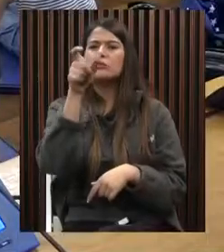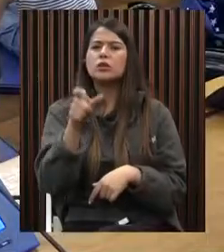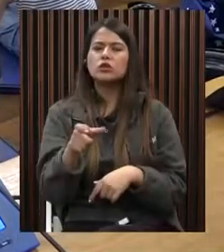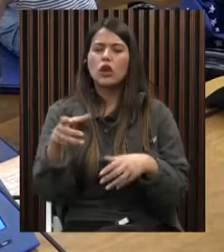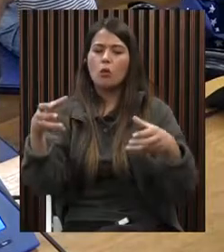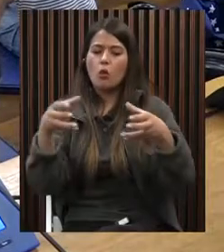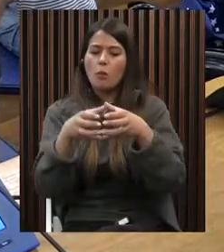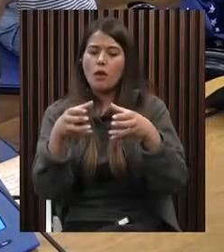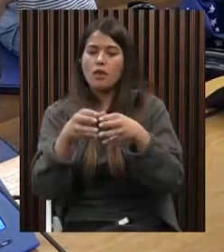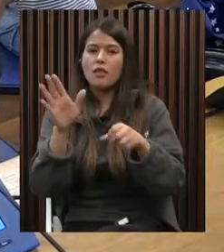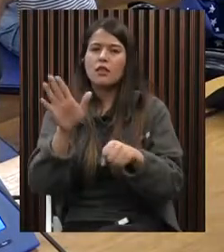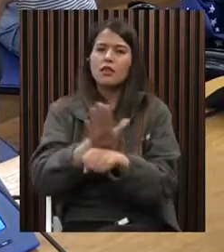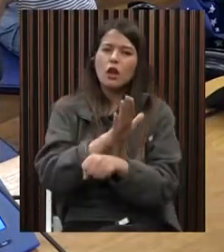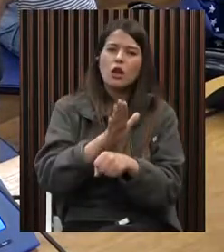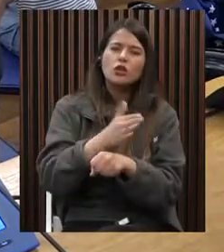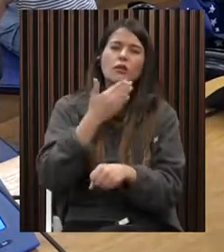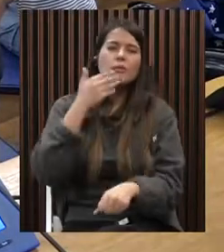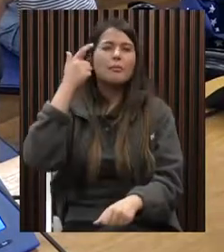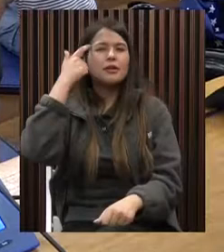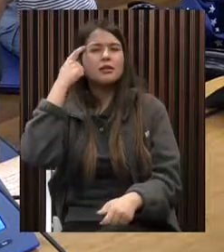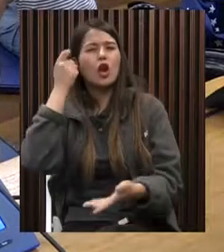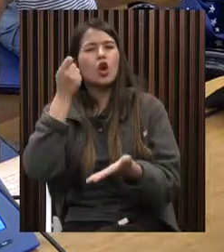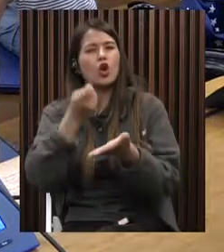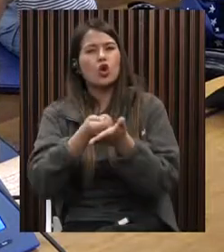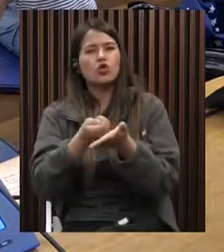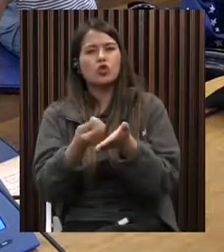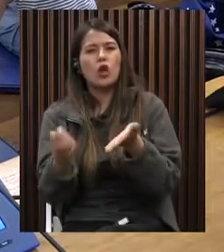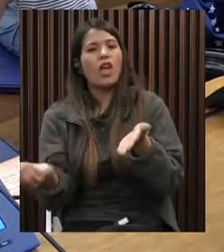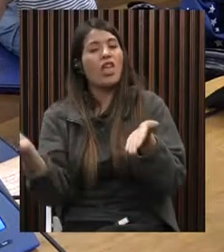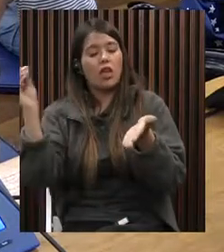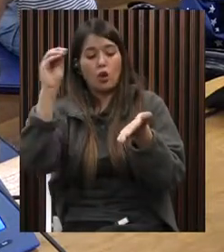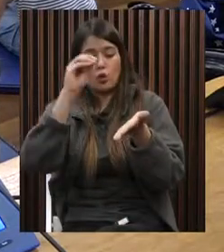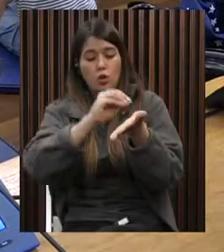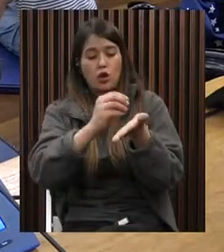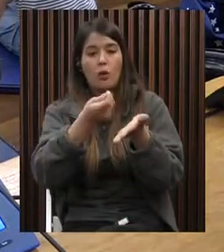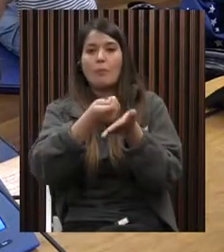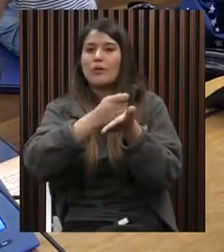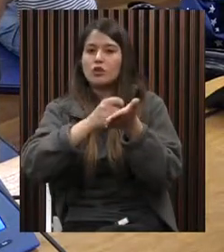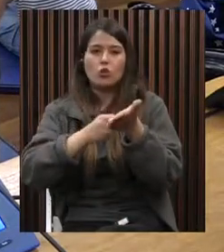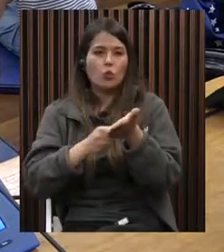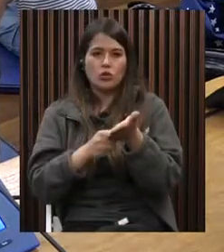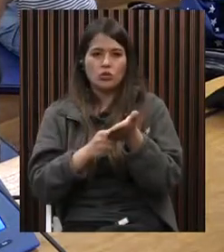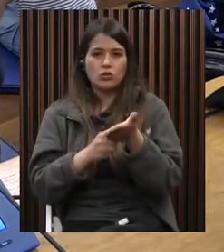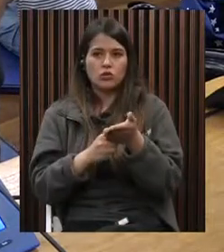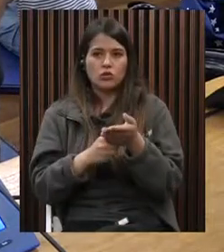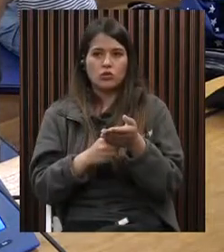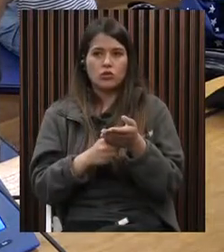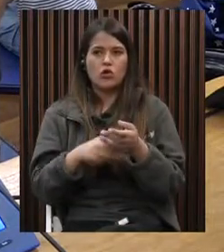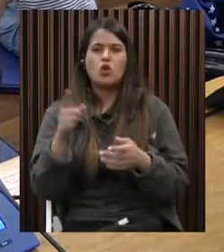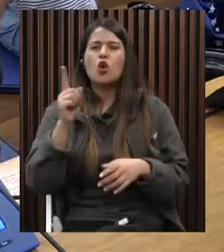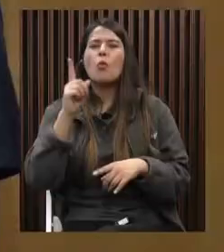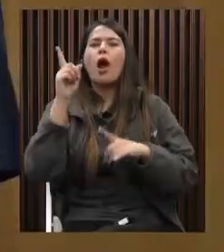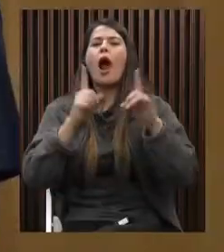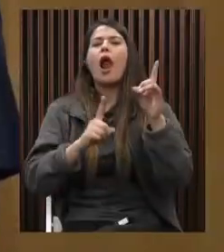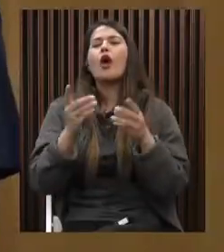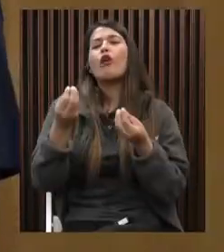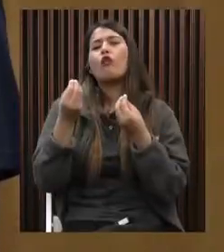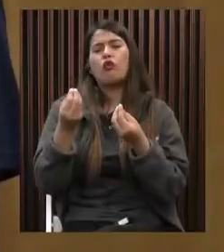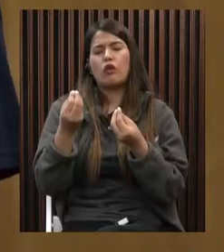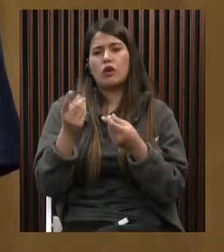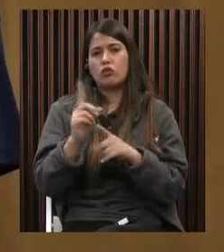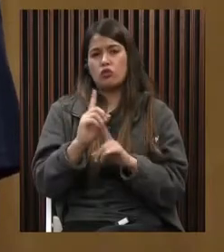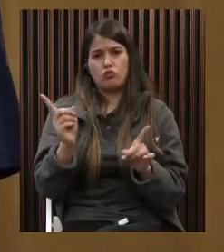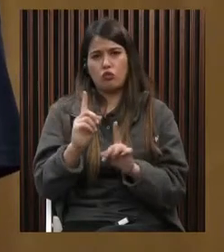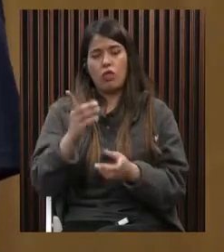deberías también pensar en los costos e incluirlos en tu presupuesto. No porque simplemente es algo apropiado de hacer, sino que porque también